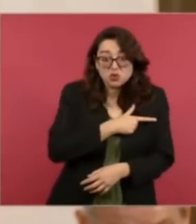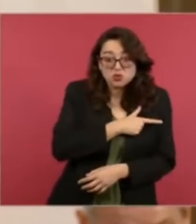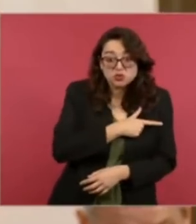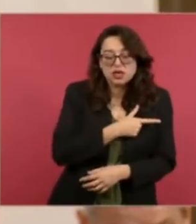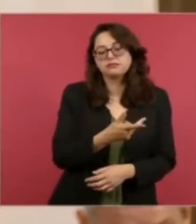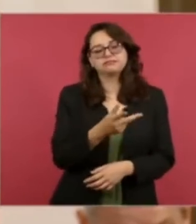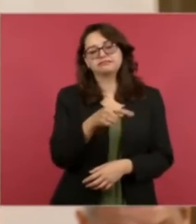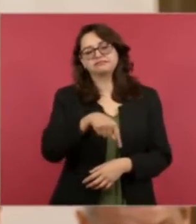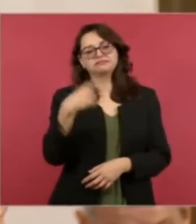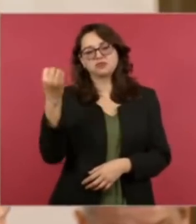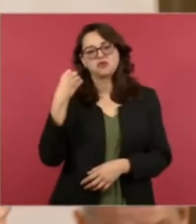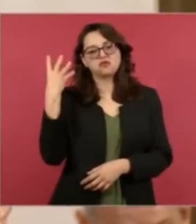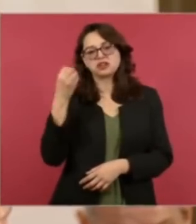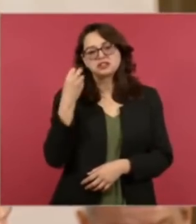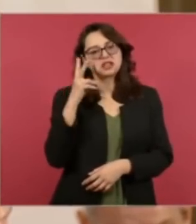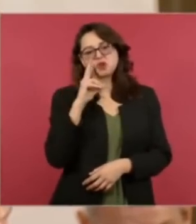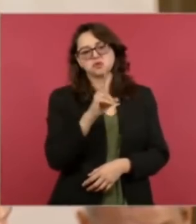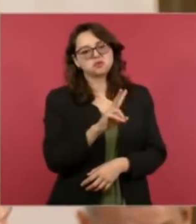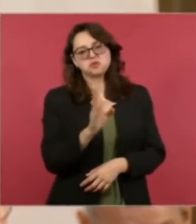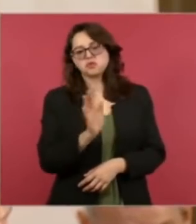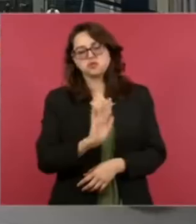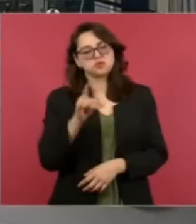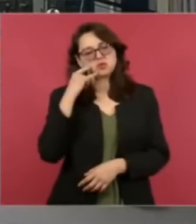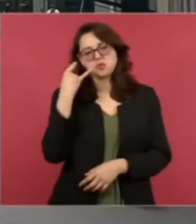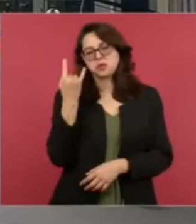estamos en contra del autoritarismo,